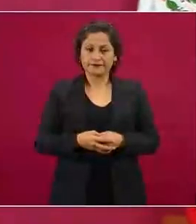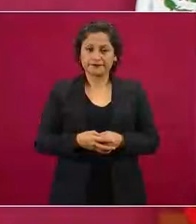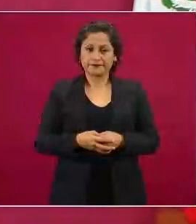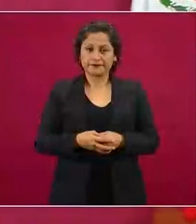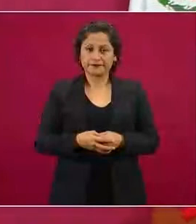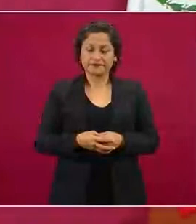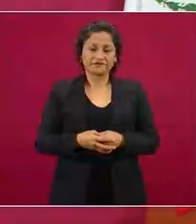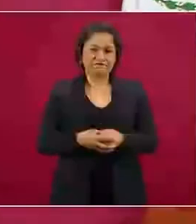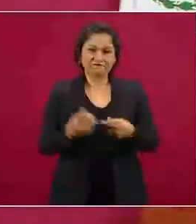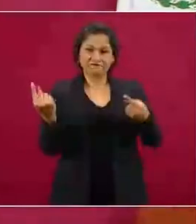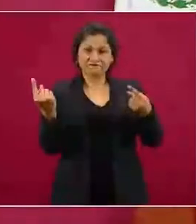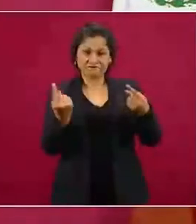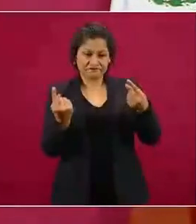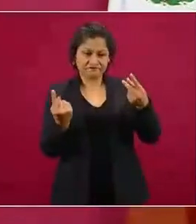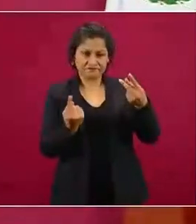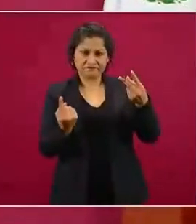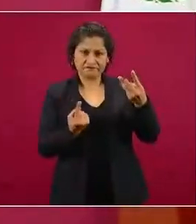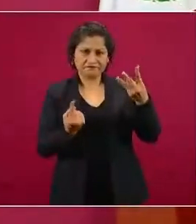Siempre hay